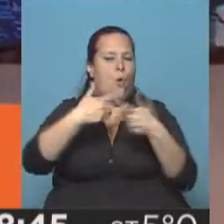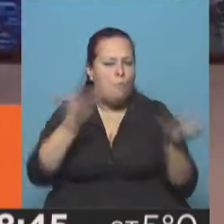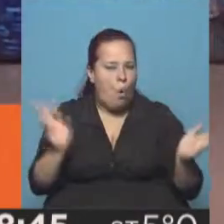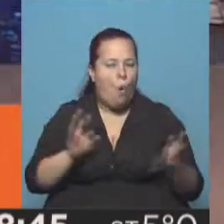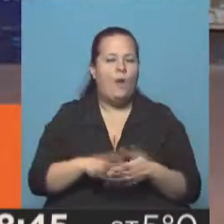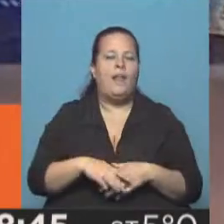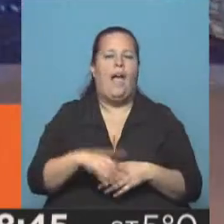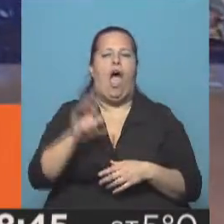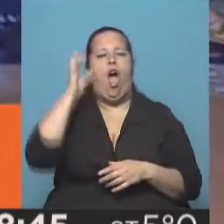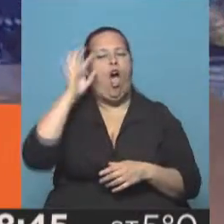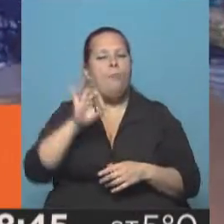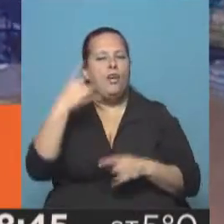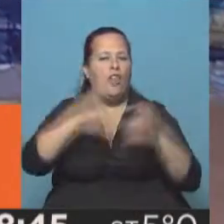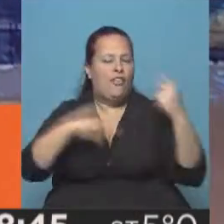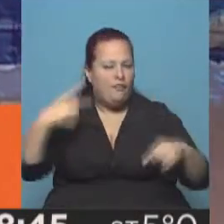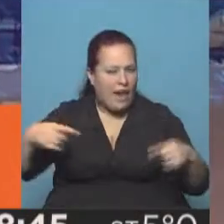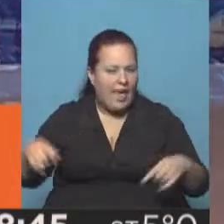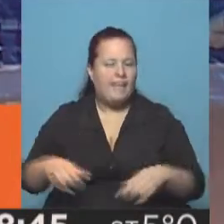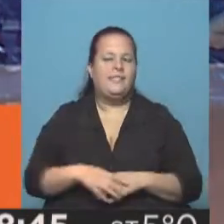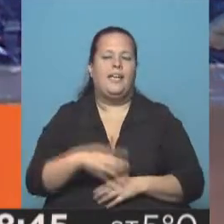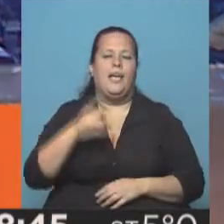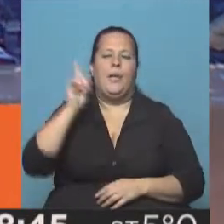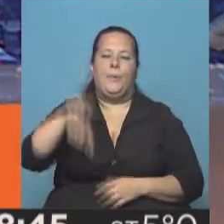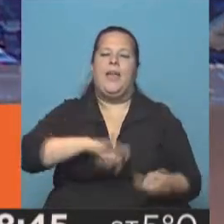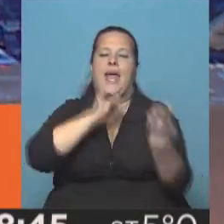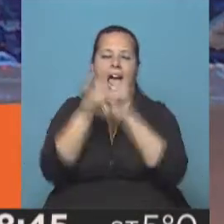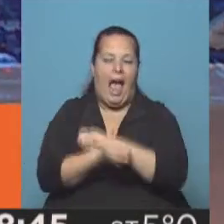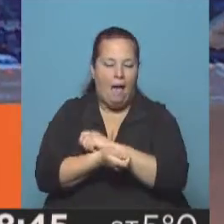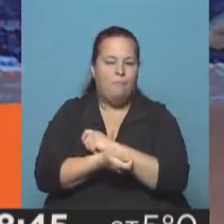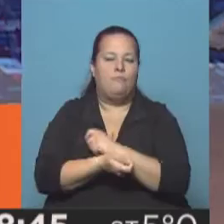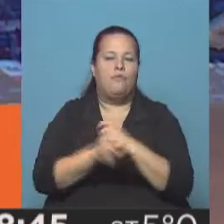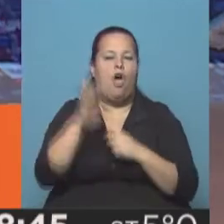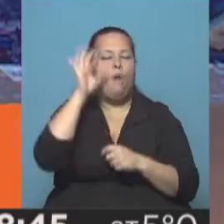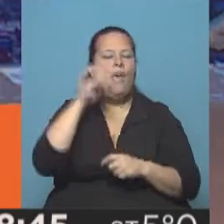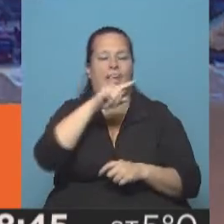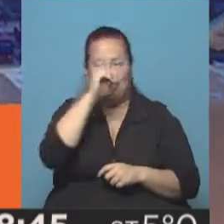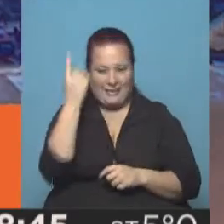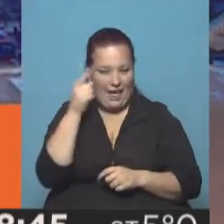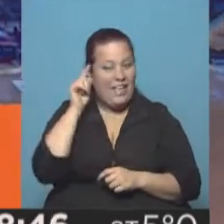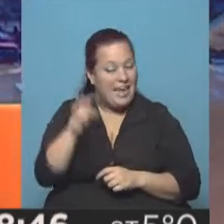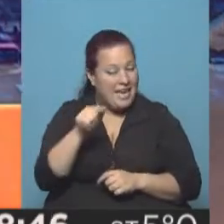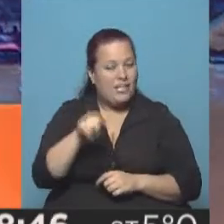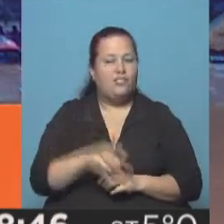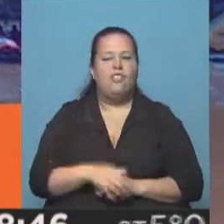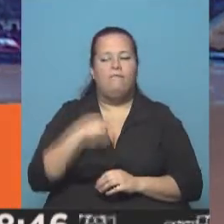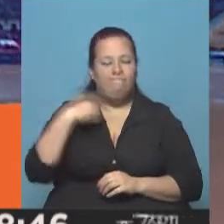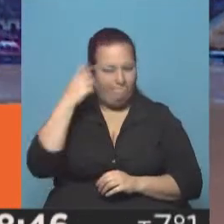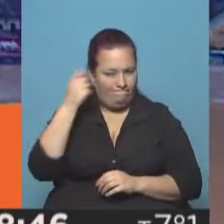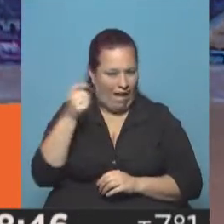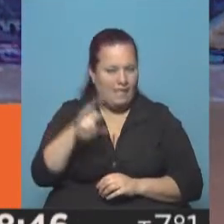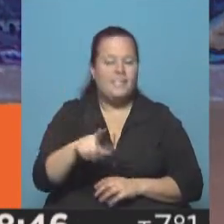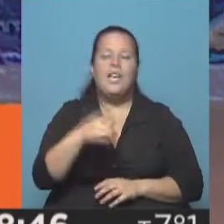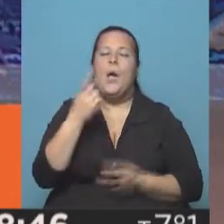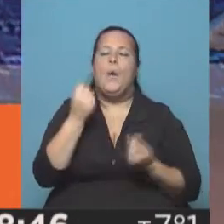donde posturas que se expusieron generaron cambios en posturas del estado eso es lo que nosotros pensamos y el